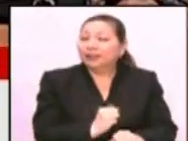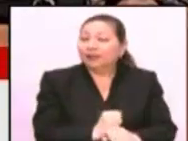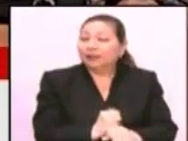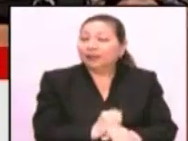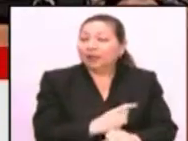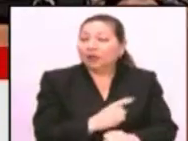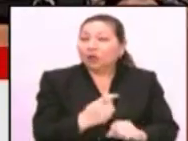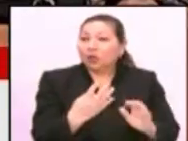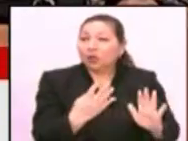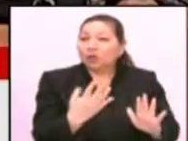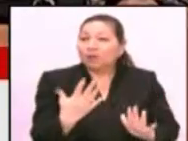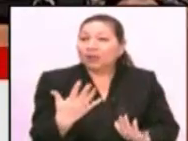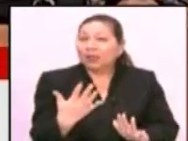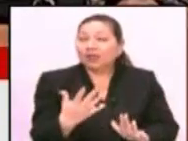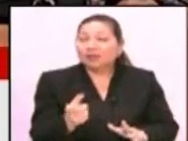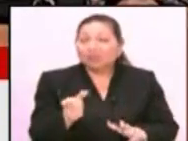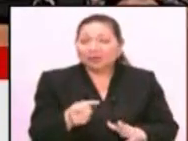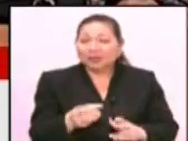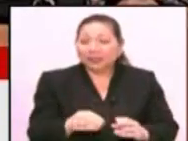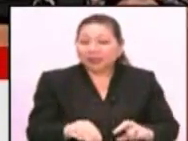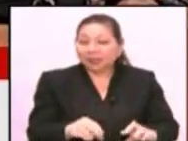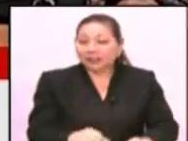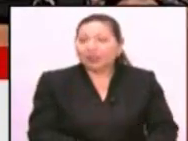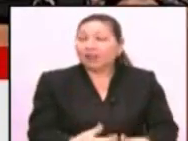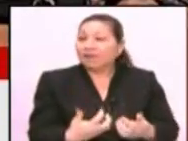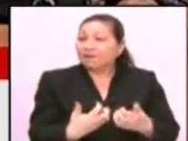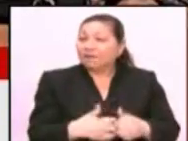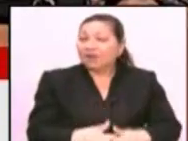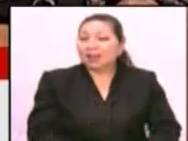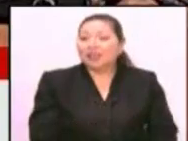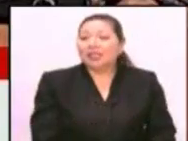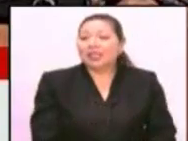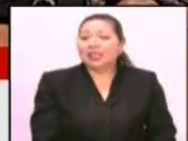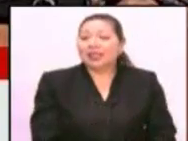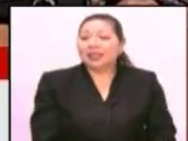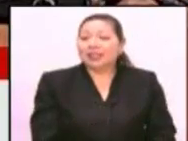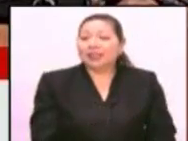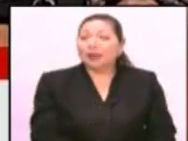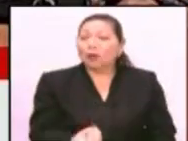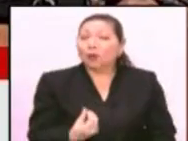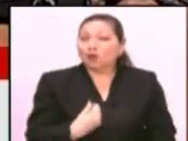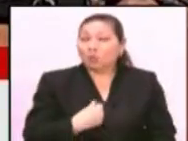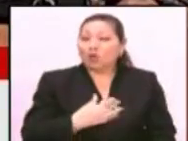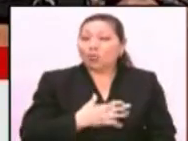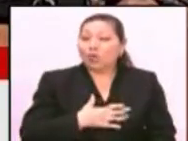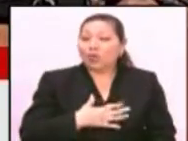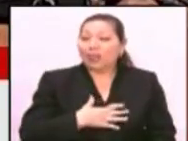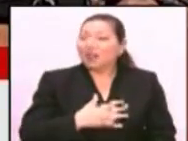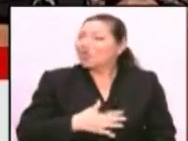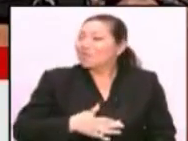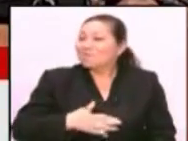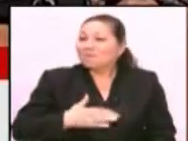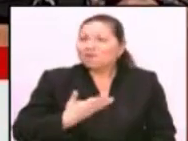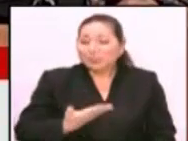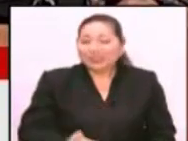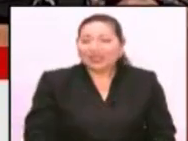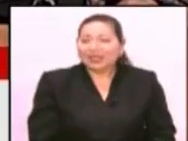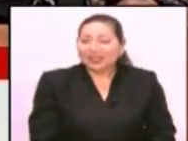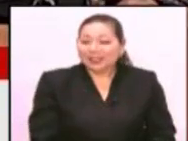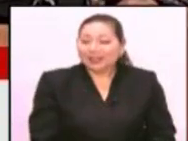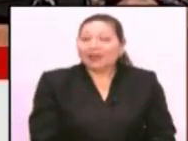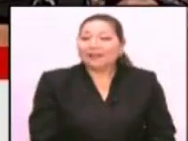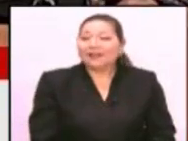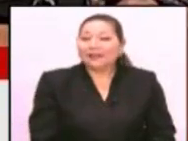con 195 internos en un pabellón de industrial, y que él, como empresario, no puede, y eso es algo que nos